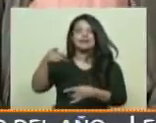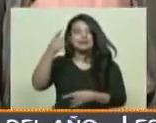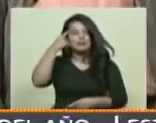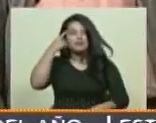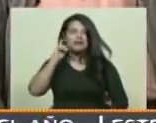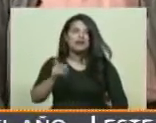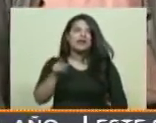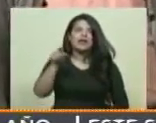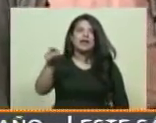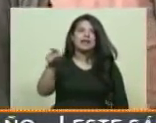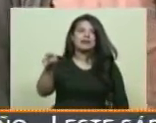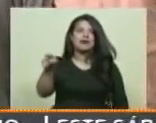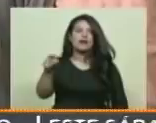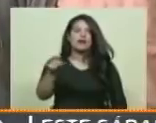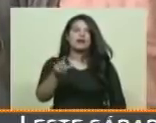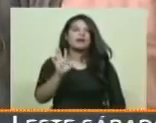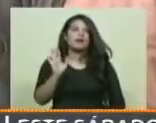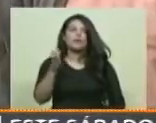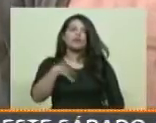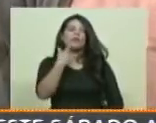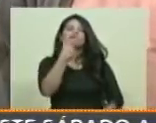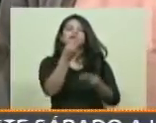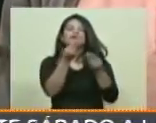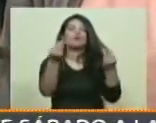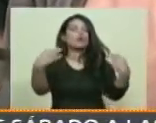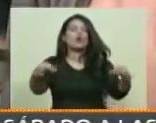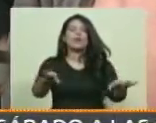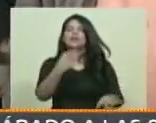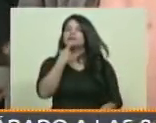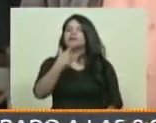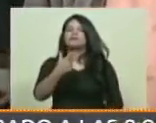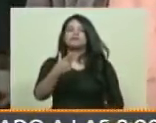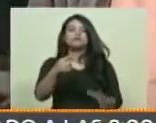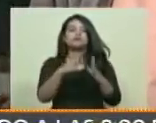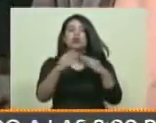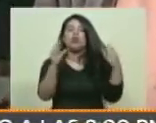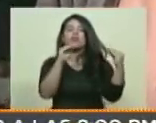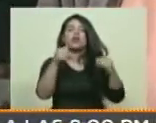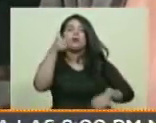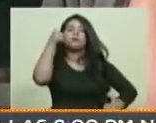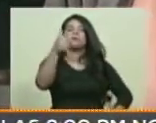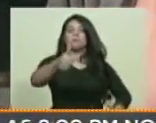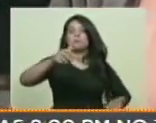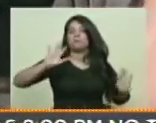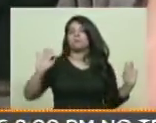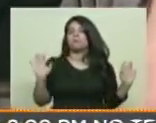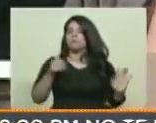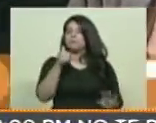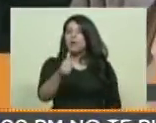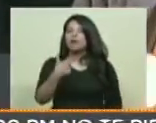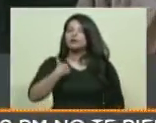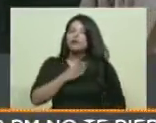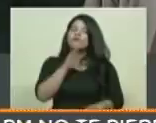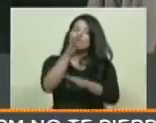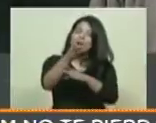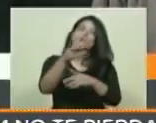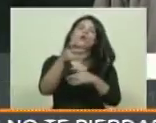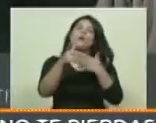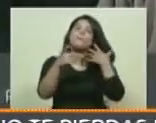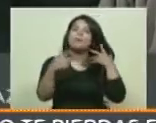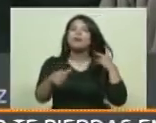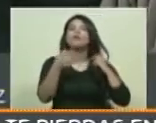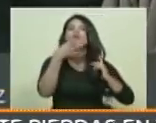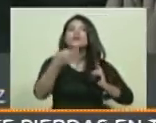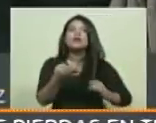criollo podríamos decir que el diálogo va chévere, el diálogo va bien. Y nosotros estaremos en República Dominicana, la delegación de